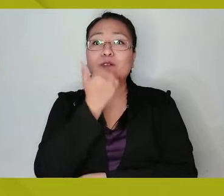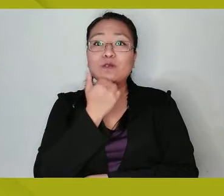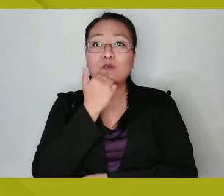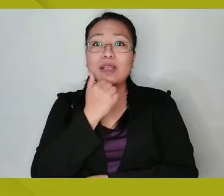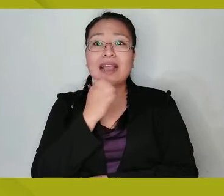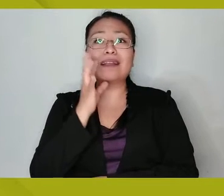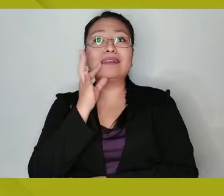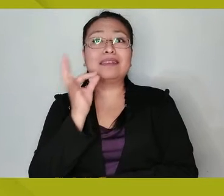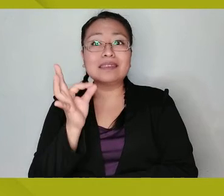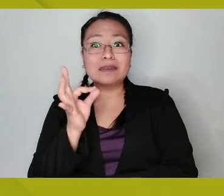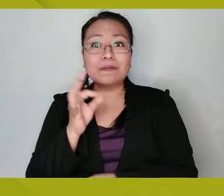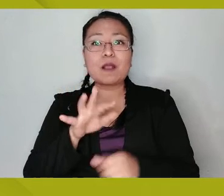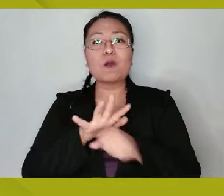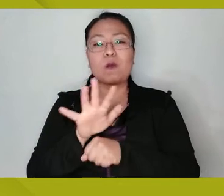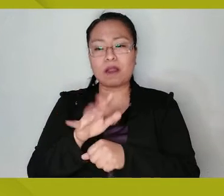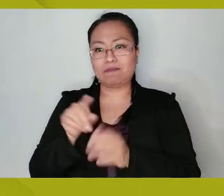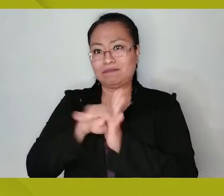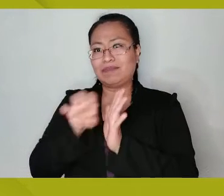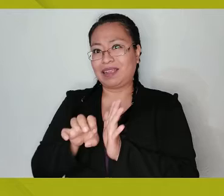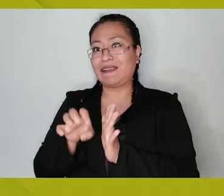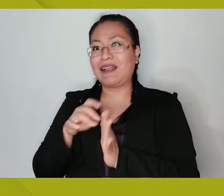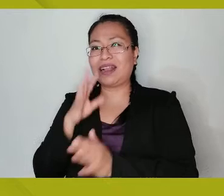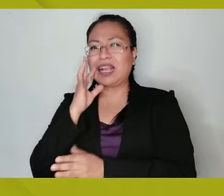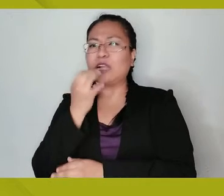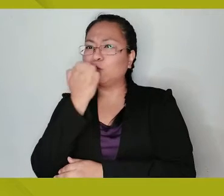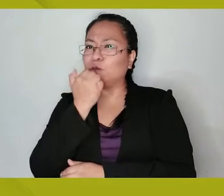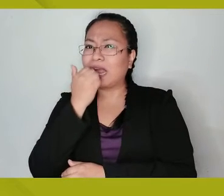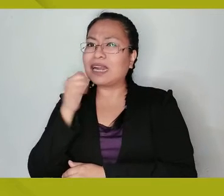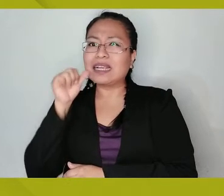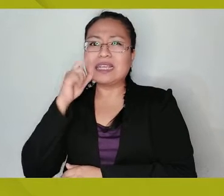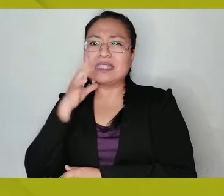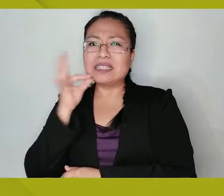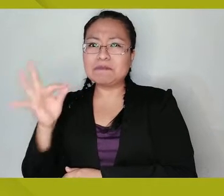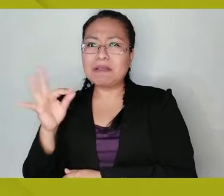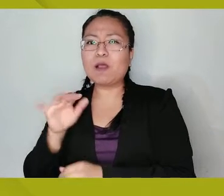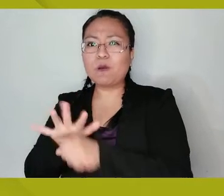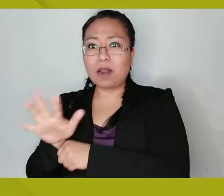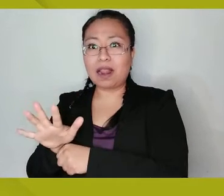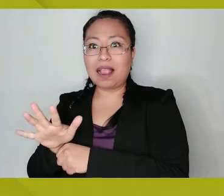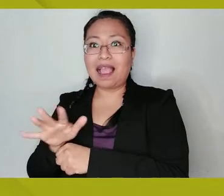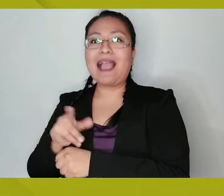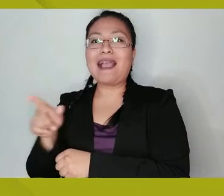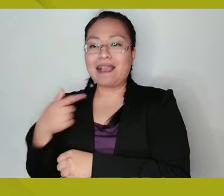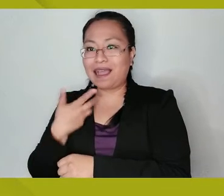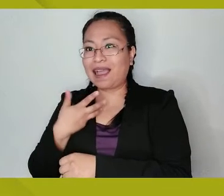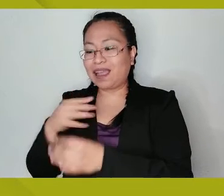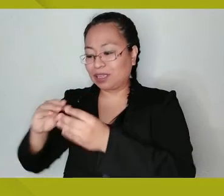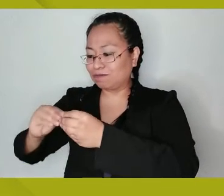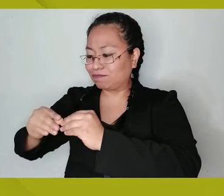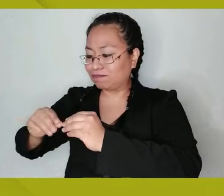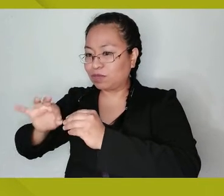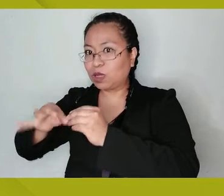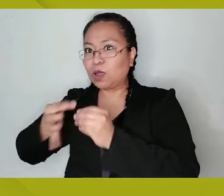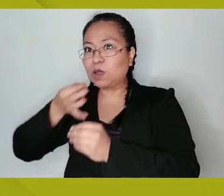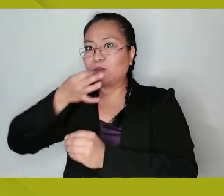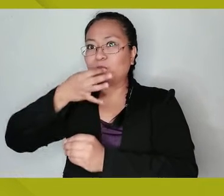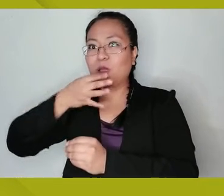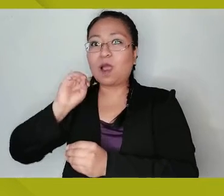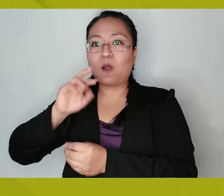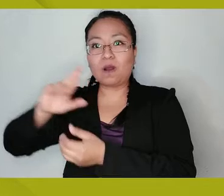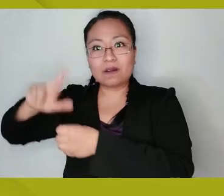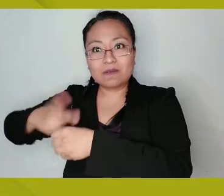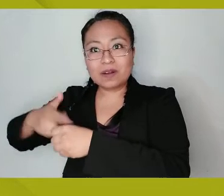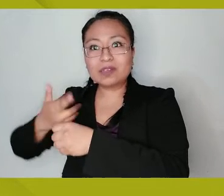simples, es decir, de golosinas y de azúcares que vienen en bebidas como